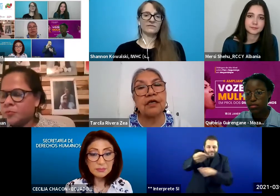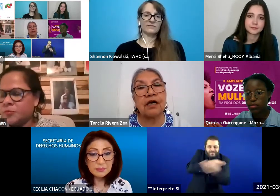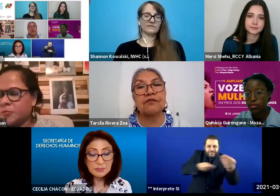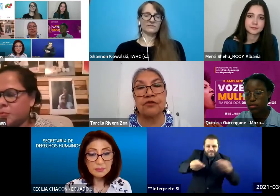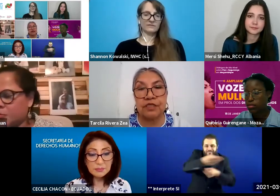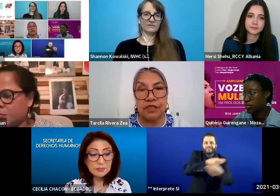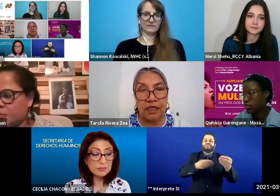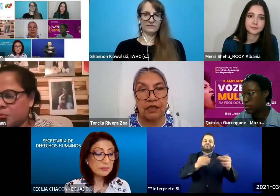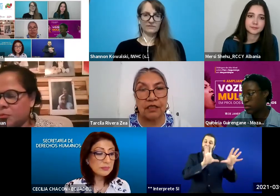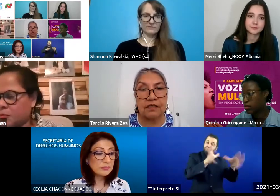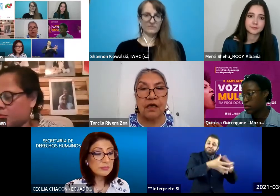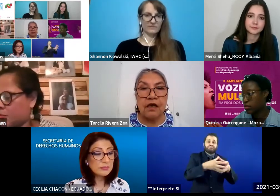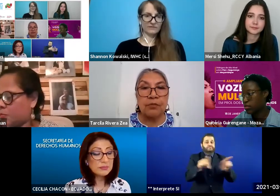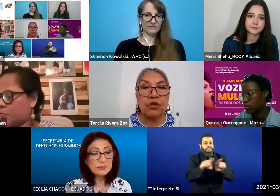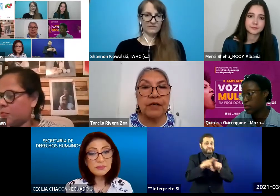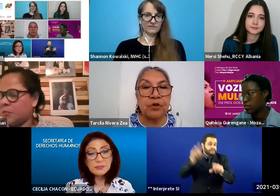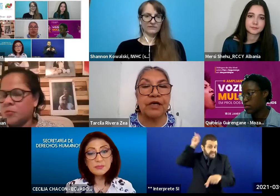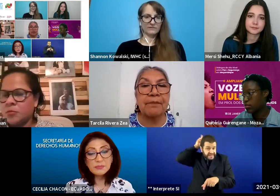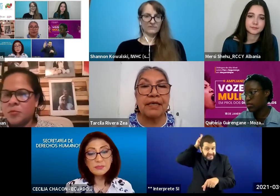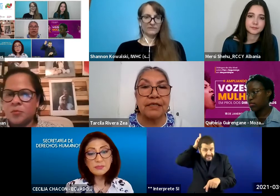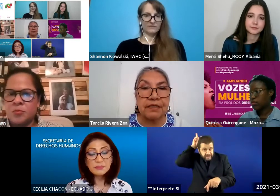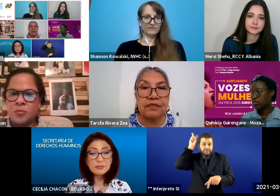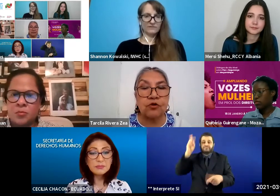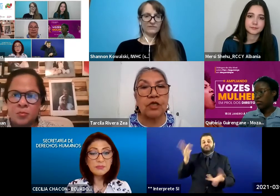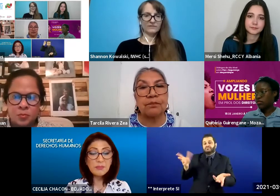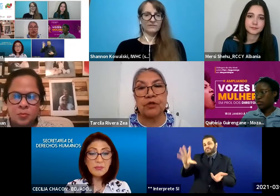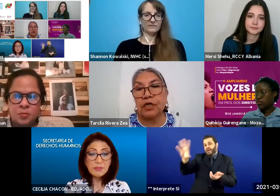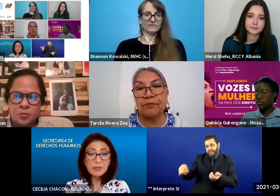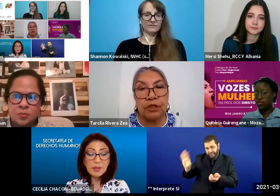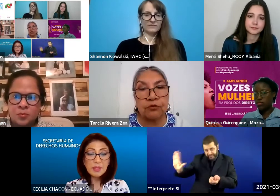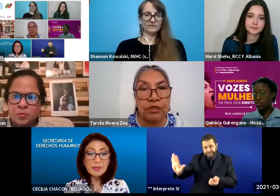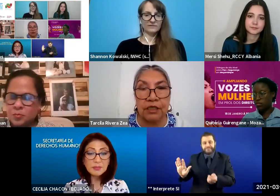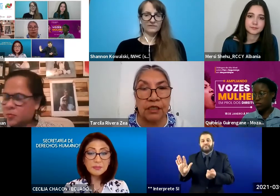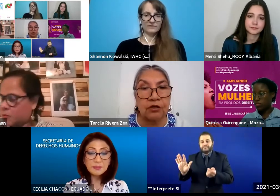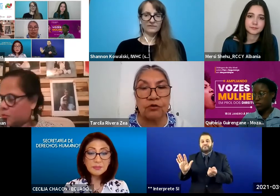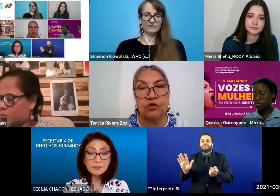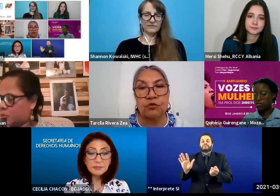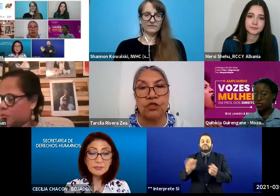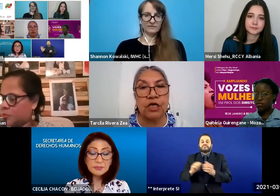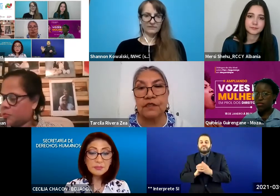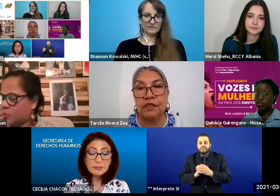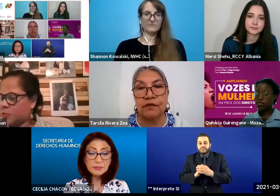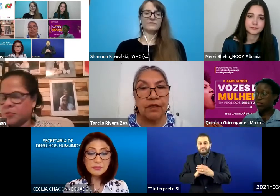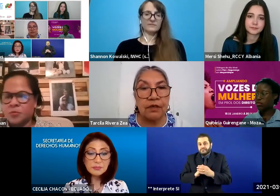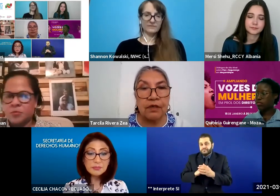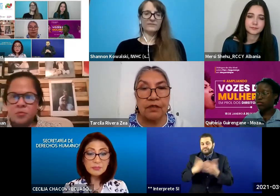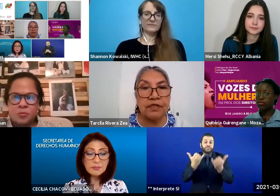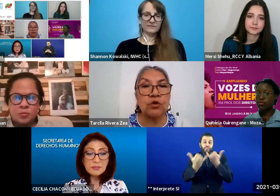y afrodescendientes. ¿Por qué? Porque en países donde, por ejemplo, en nuestra región somos